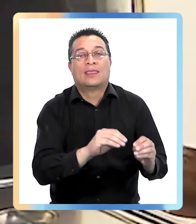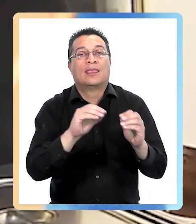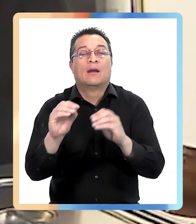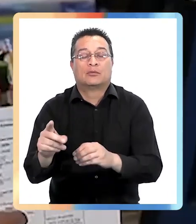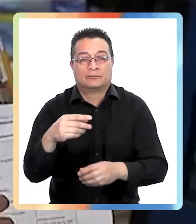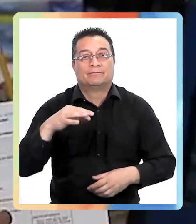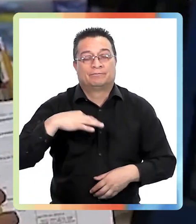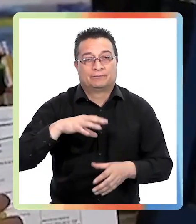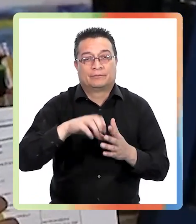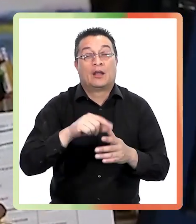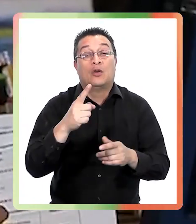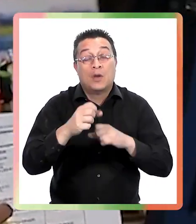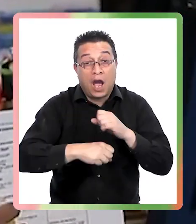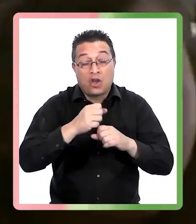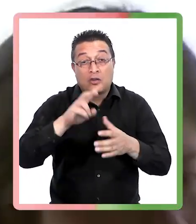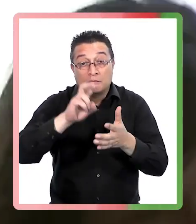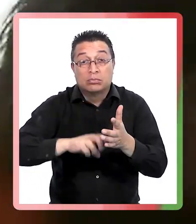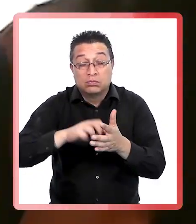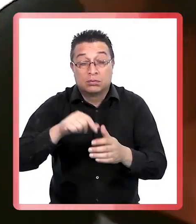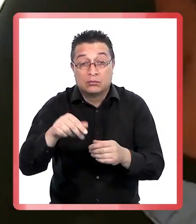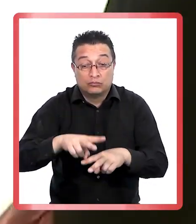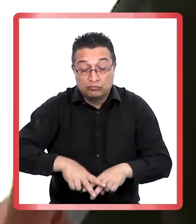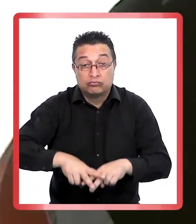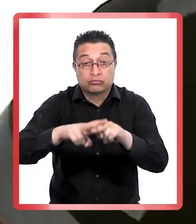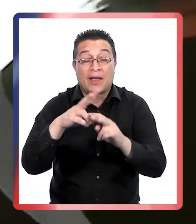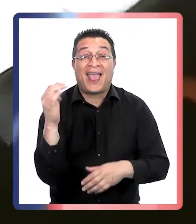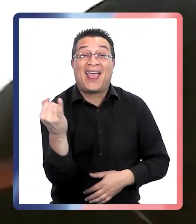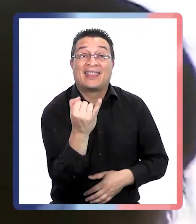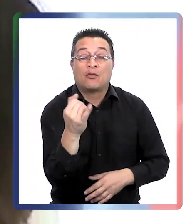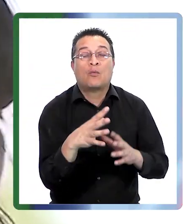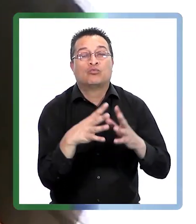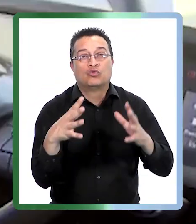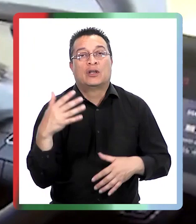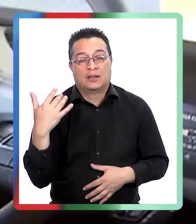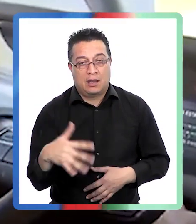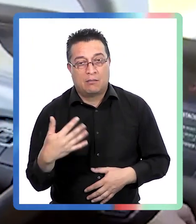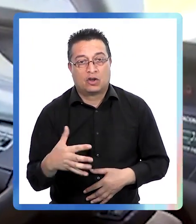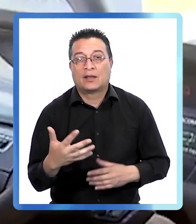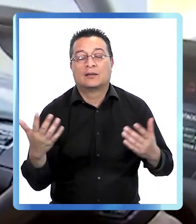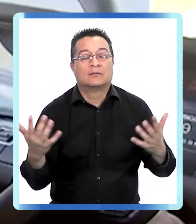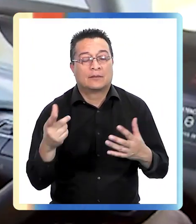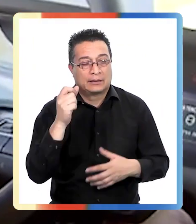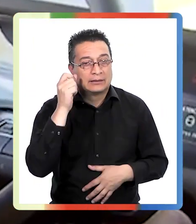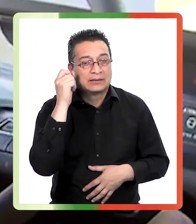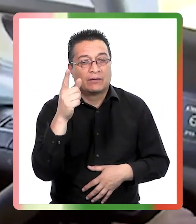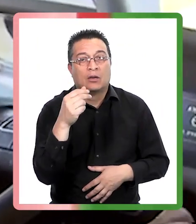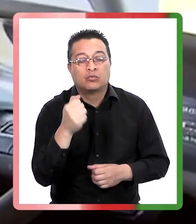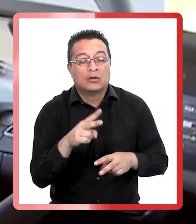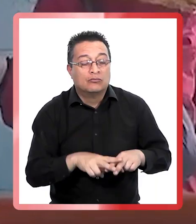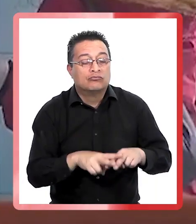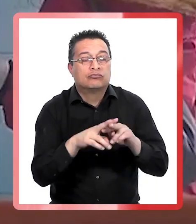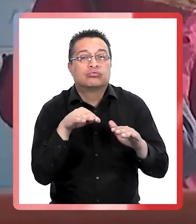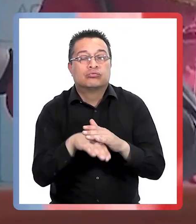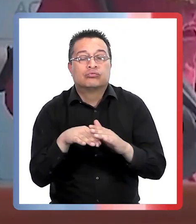cotización que los hombres y los primeros años de cotización en la capitalización individual son muy relevantes para efectos de saber cuánto uno va a